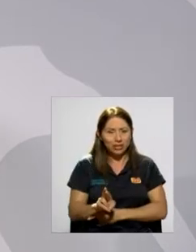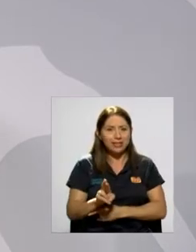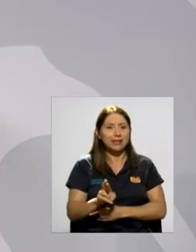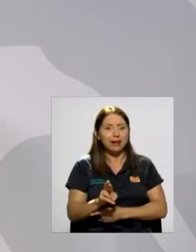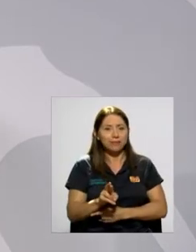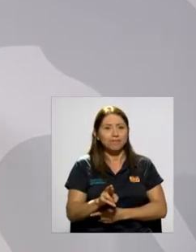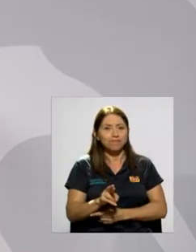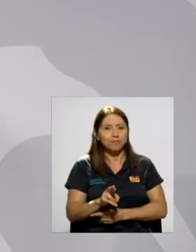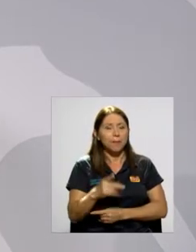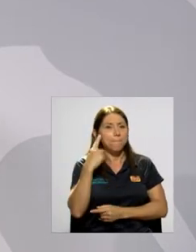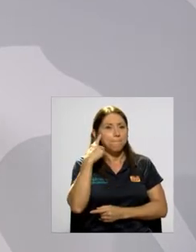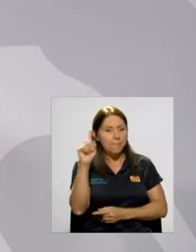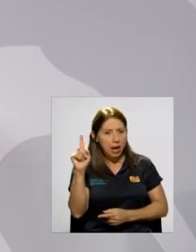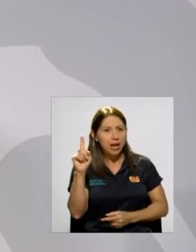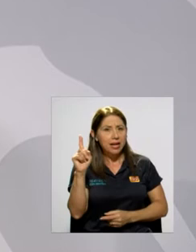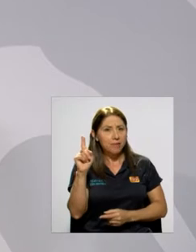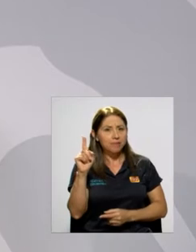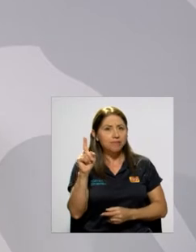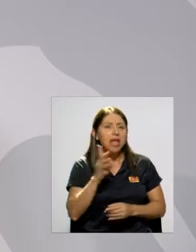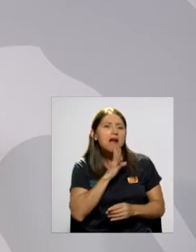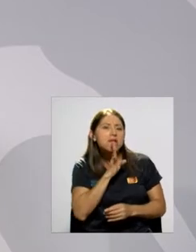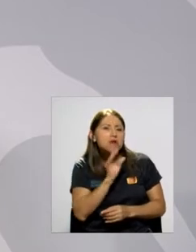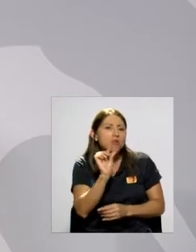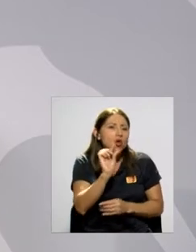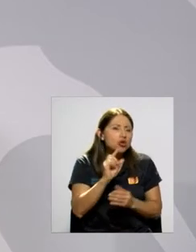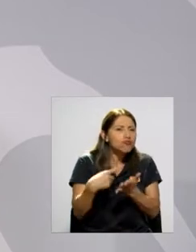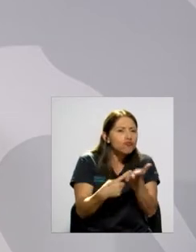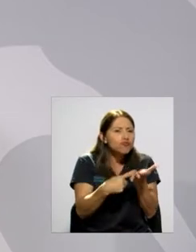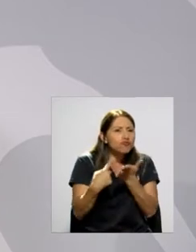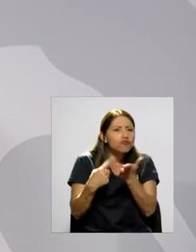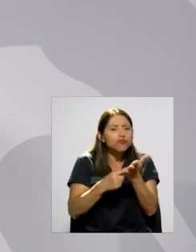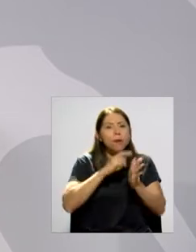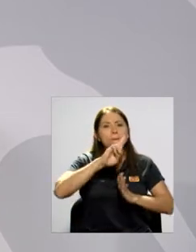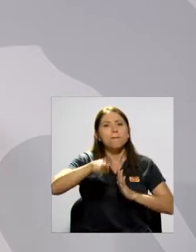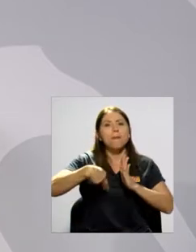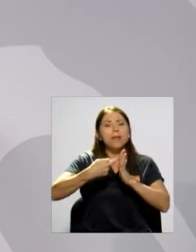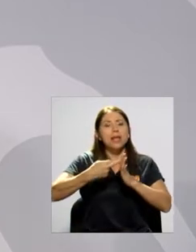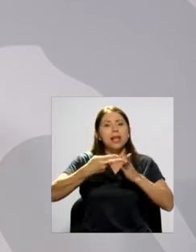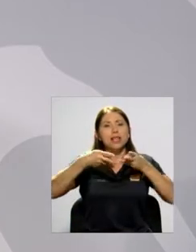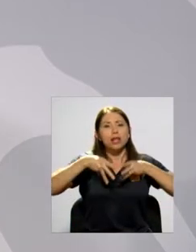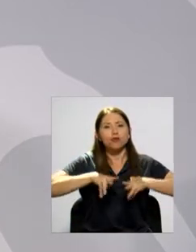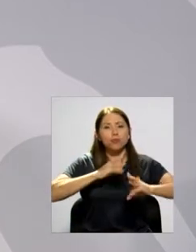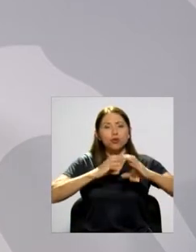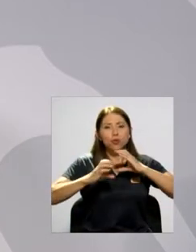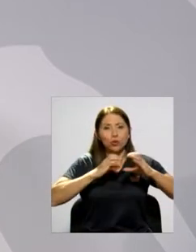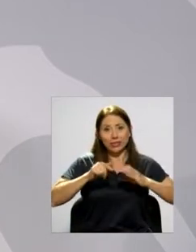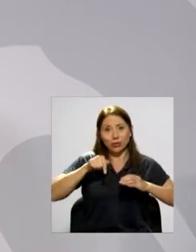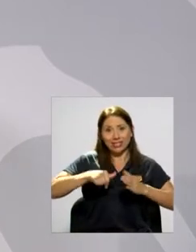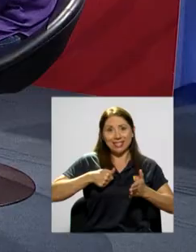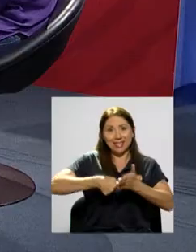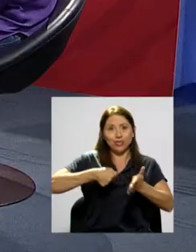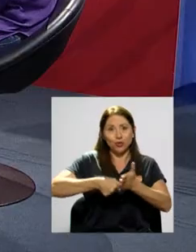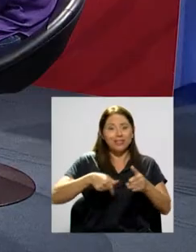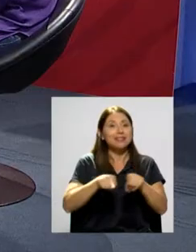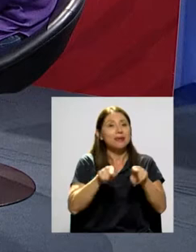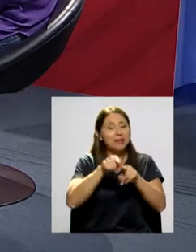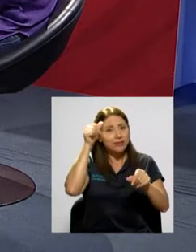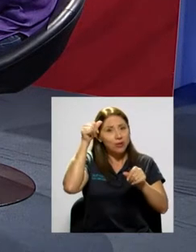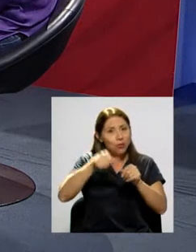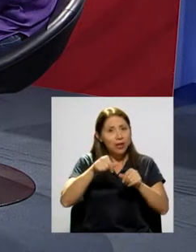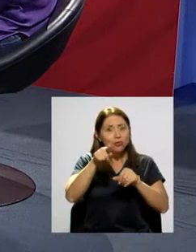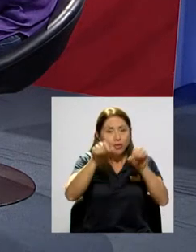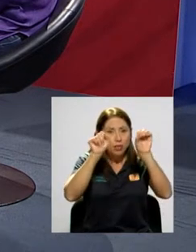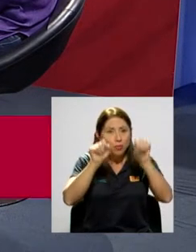Rica, para desmenuzar un poquito cuál ha sido el papel de la prensa en estas elecciones. Recordarles también que usted